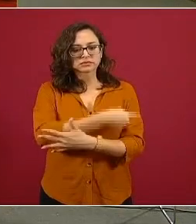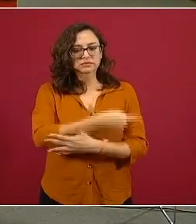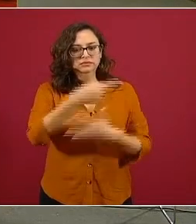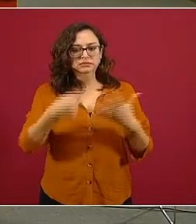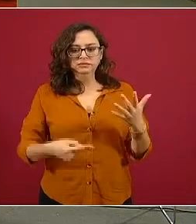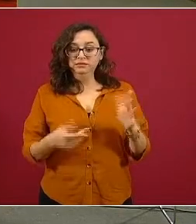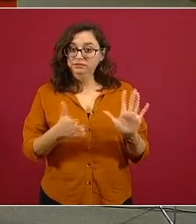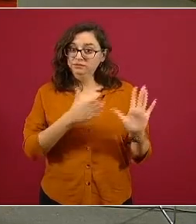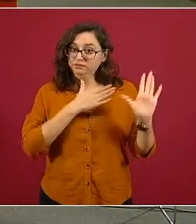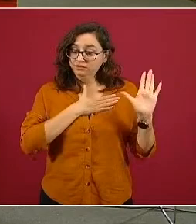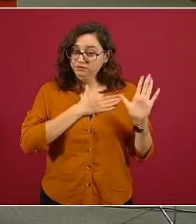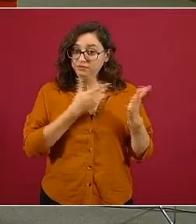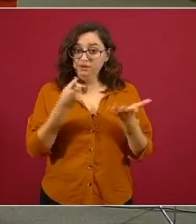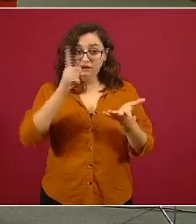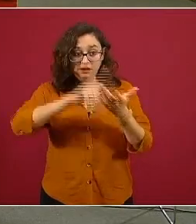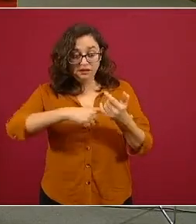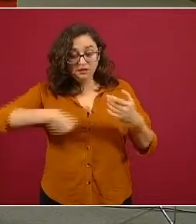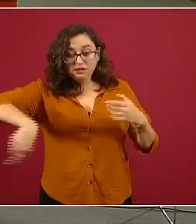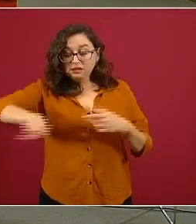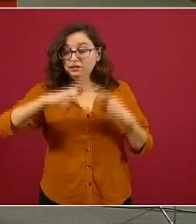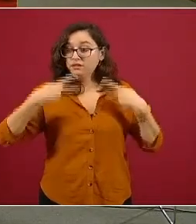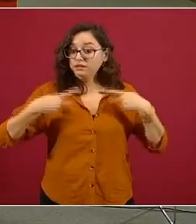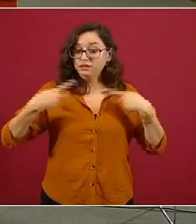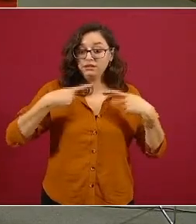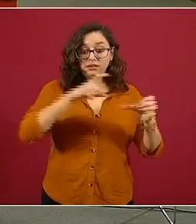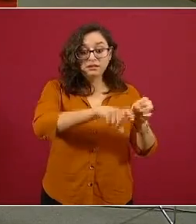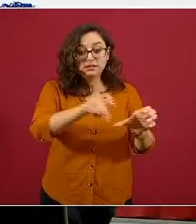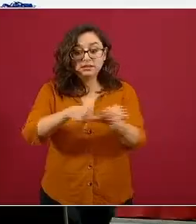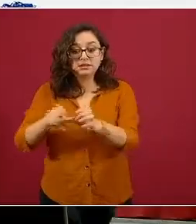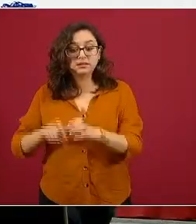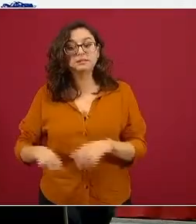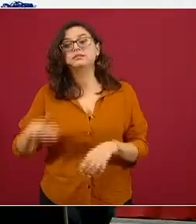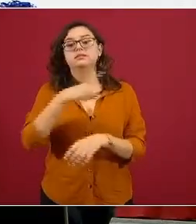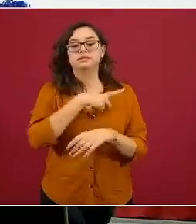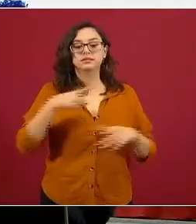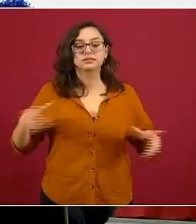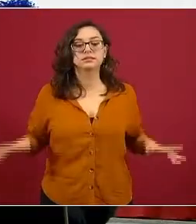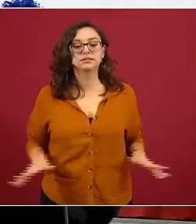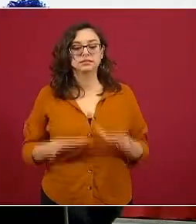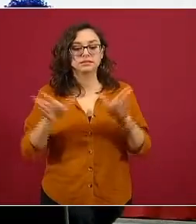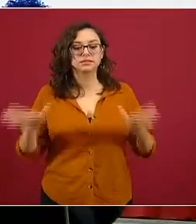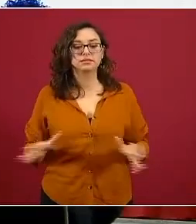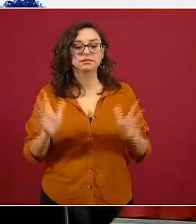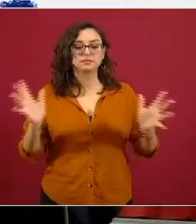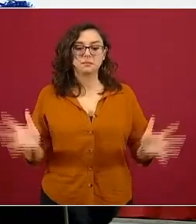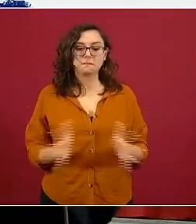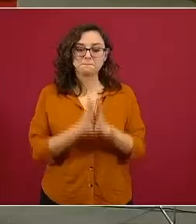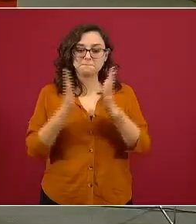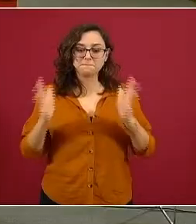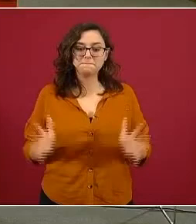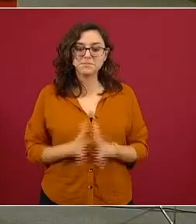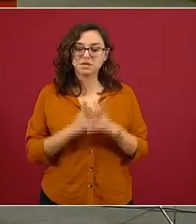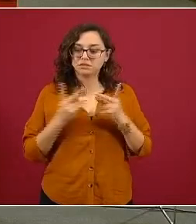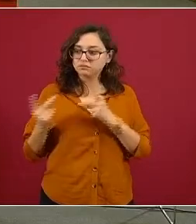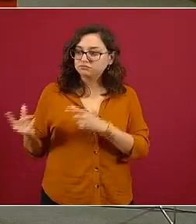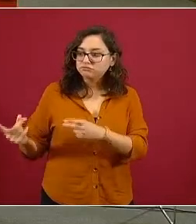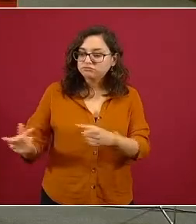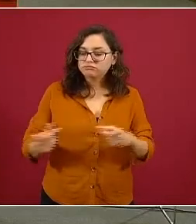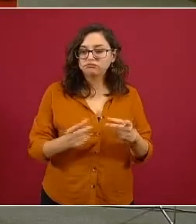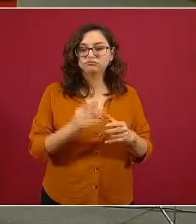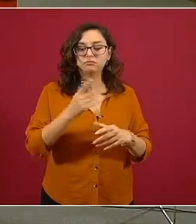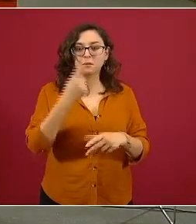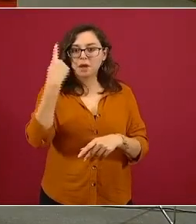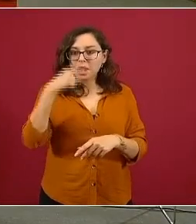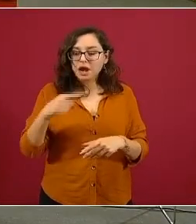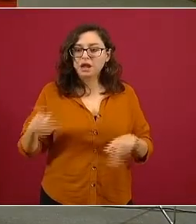promover entre sus asociados y afiliados su participación en el Buen Fin y en la